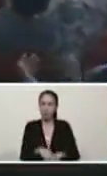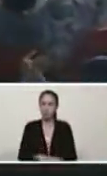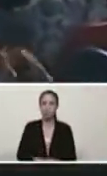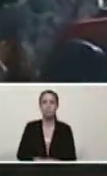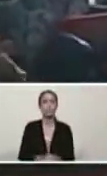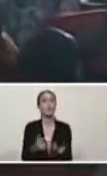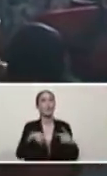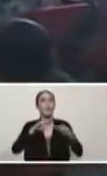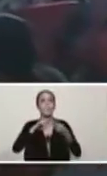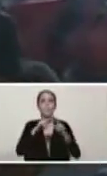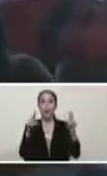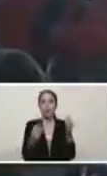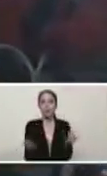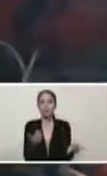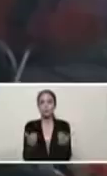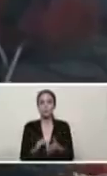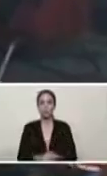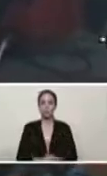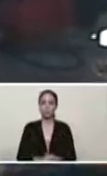habrá paz.